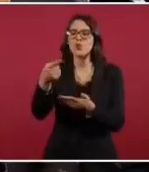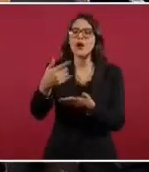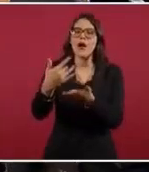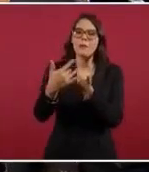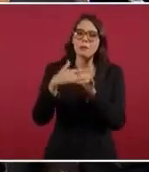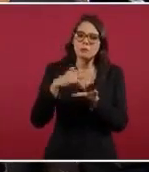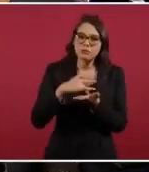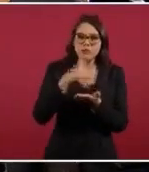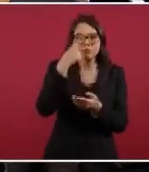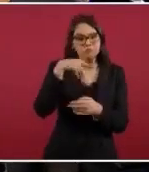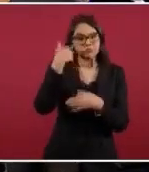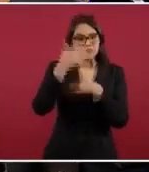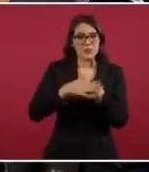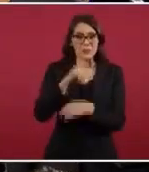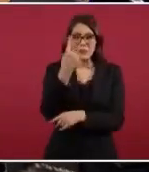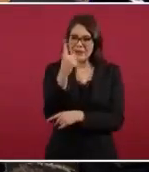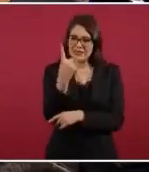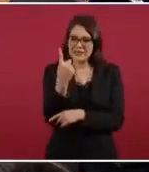este 1 de diciembre,